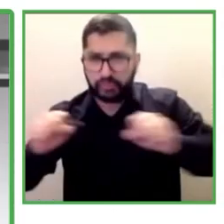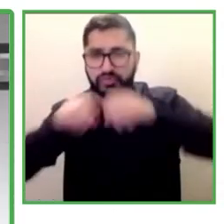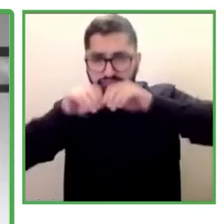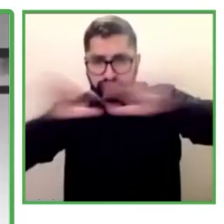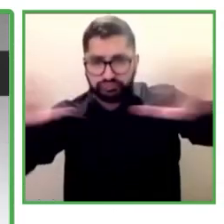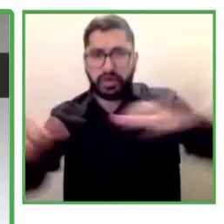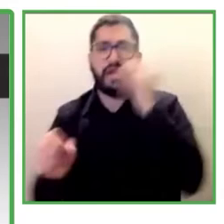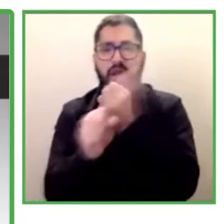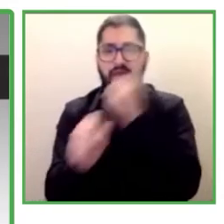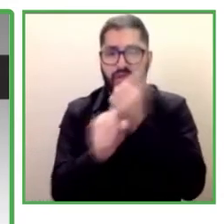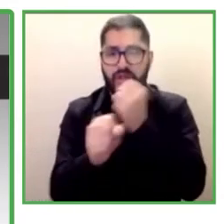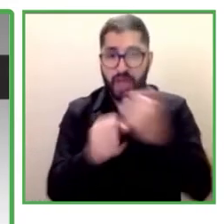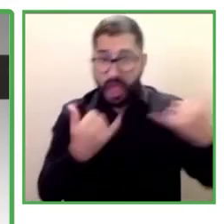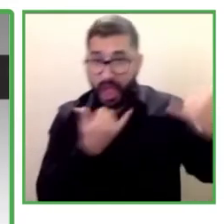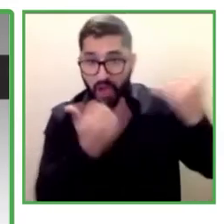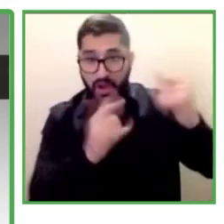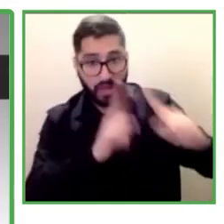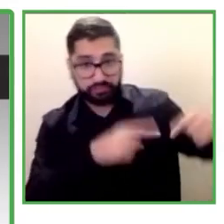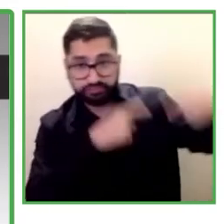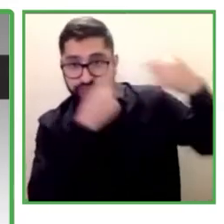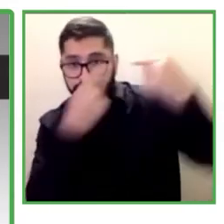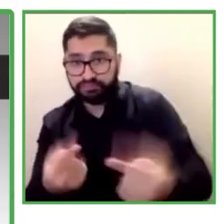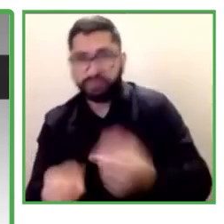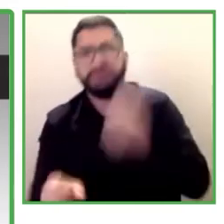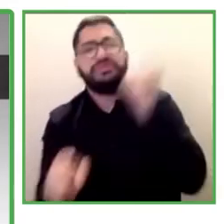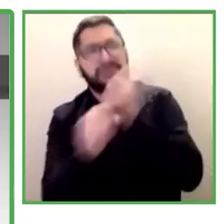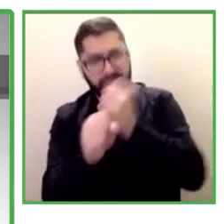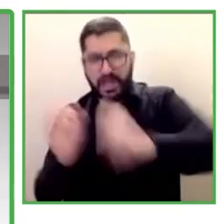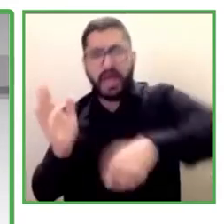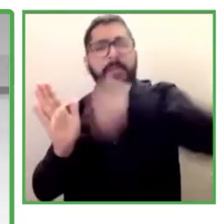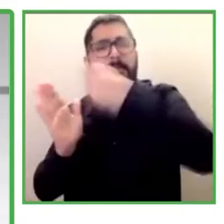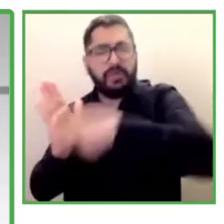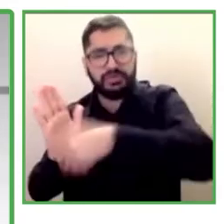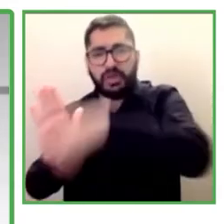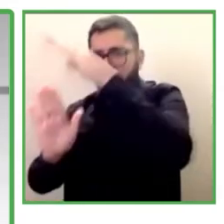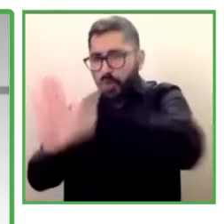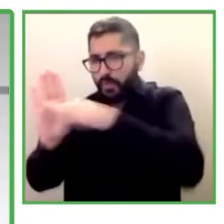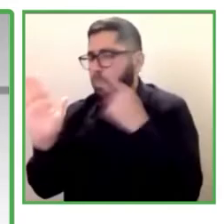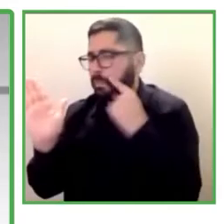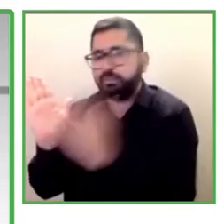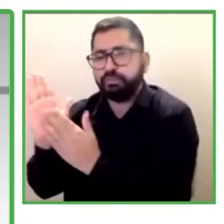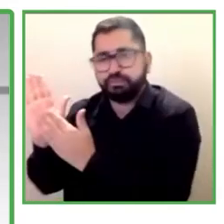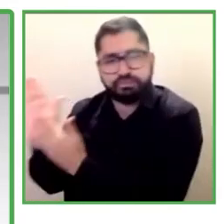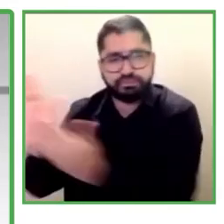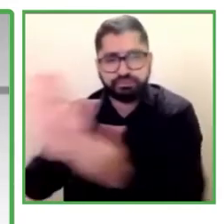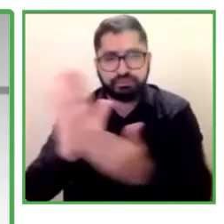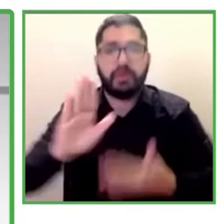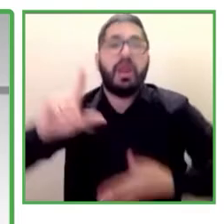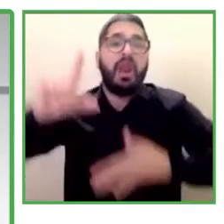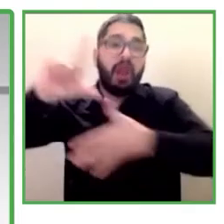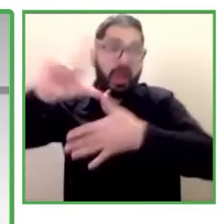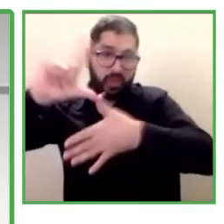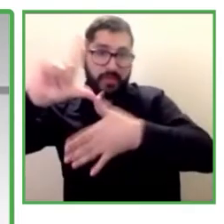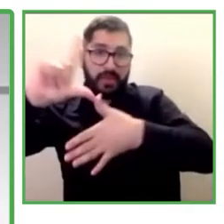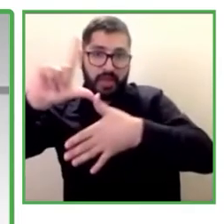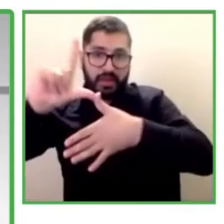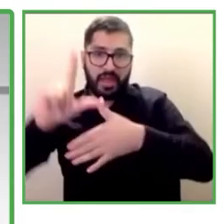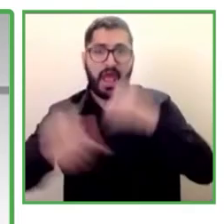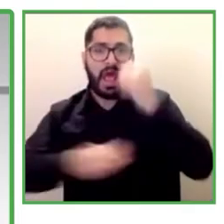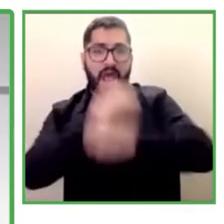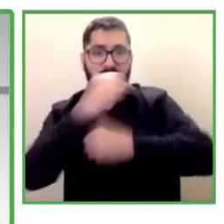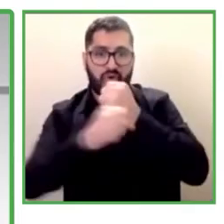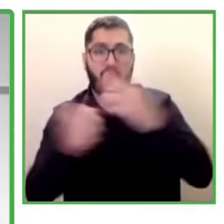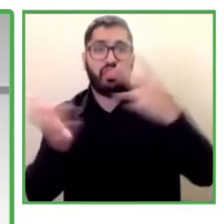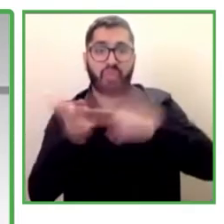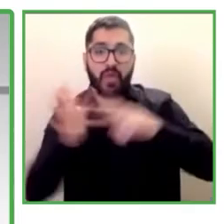está posicionando también como un referente en América Latina. Desde el 2018, ha logrado transferir conocimiento,